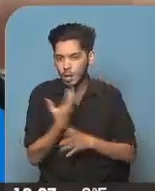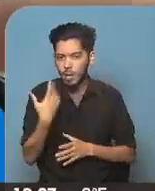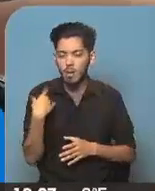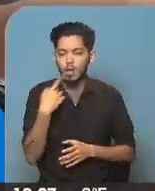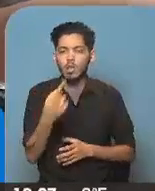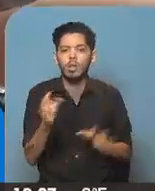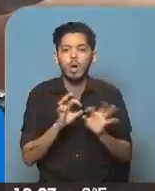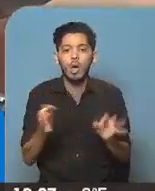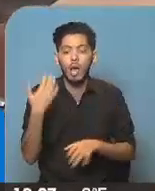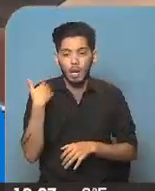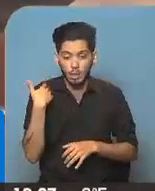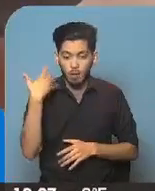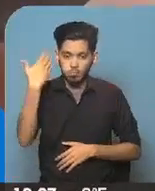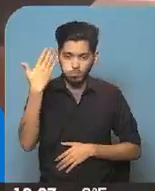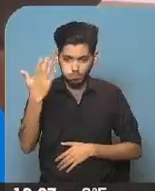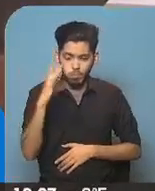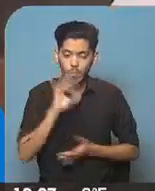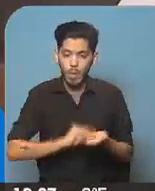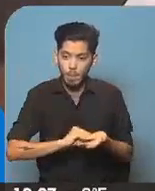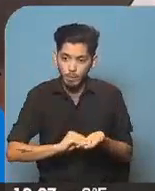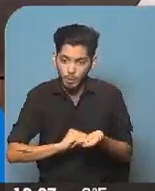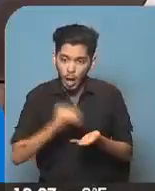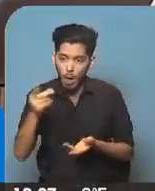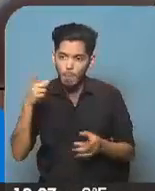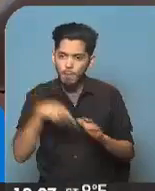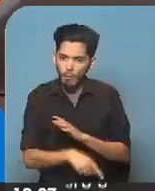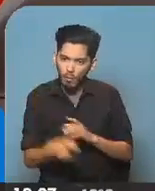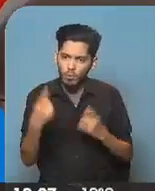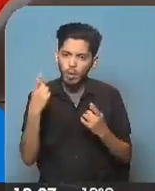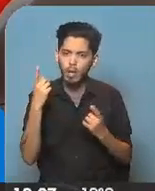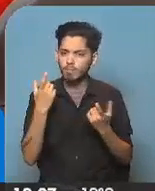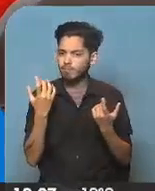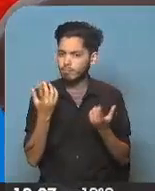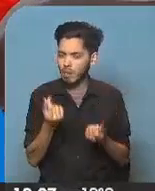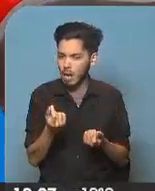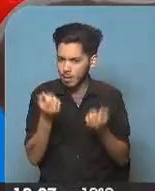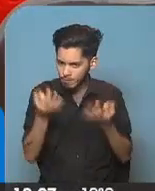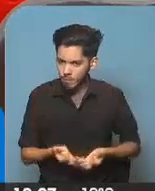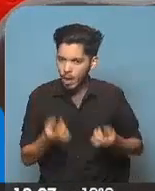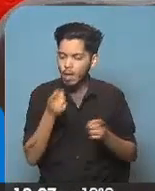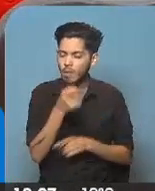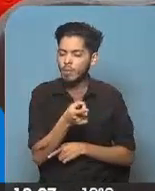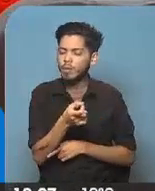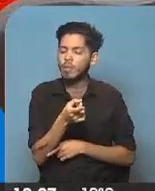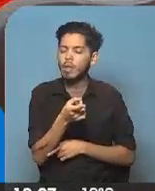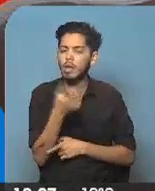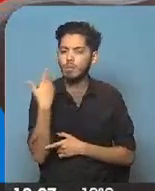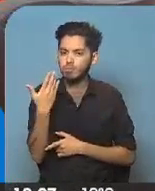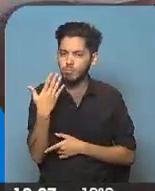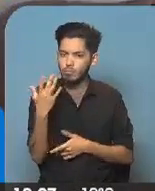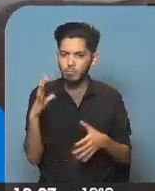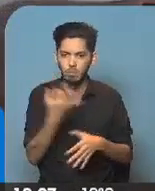ayer ayer los discursos de los diputados por la profundidad y en la calidad de los discursos no se sabe